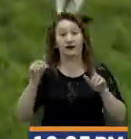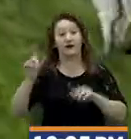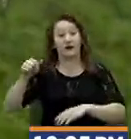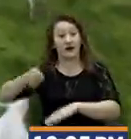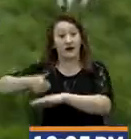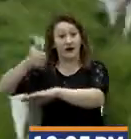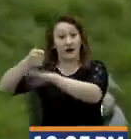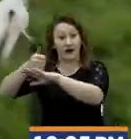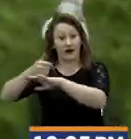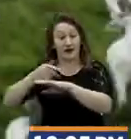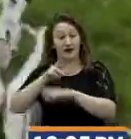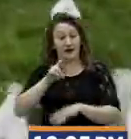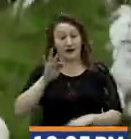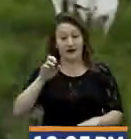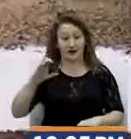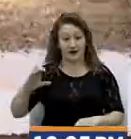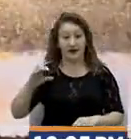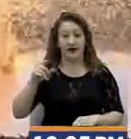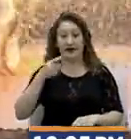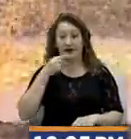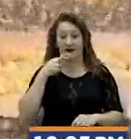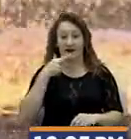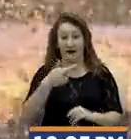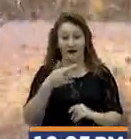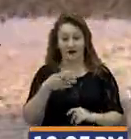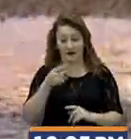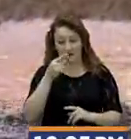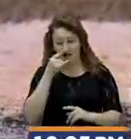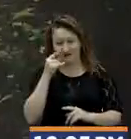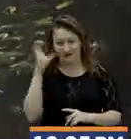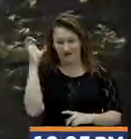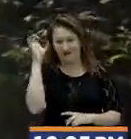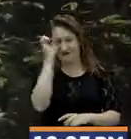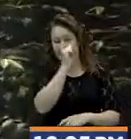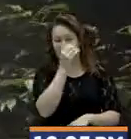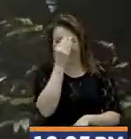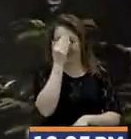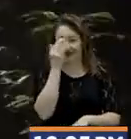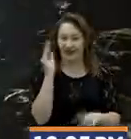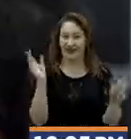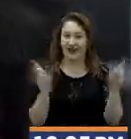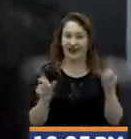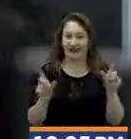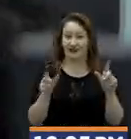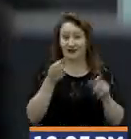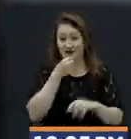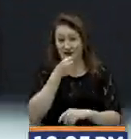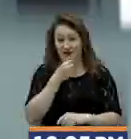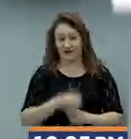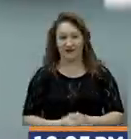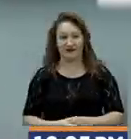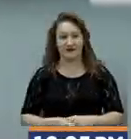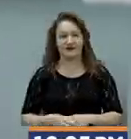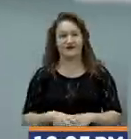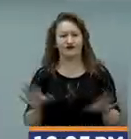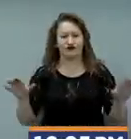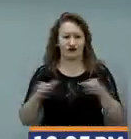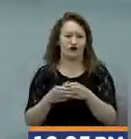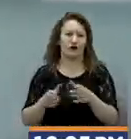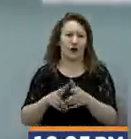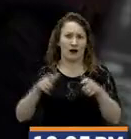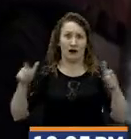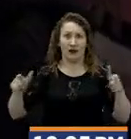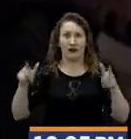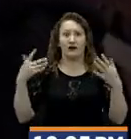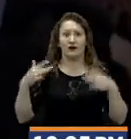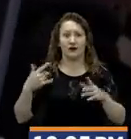RTVC, quien guió con el ojo de cronista y el olfato de experto en hacer televisión y en hacer noticieros. Y con ellos un gran equipo que con las